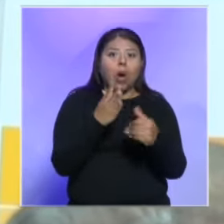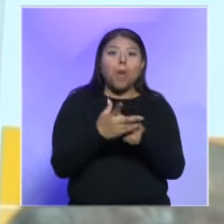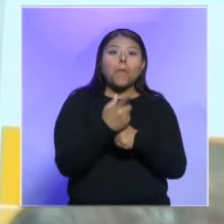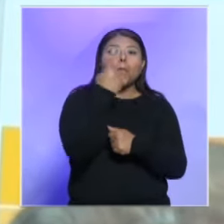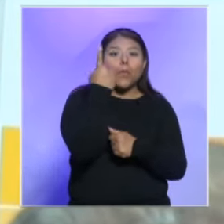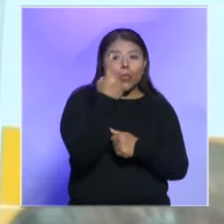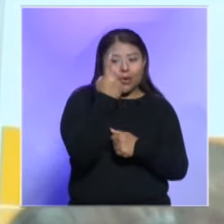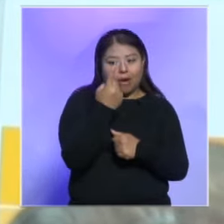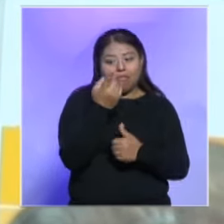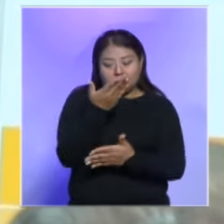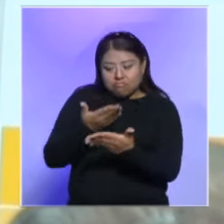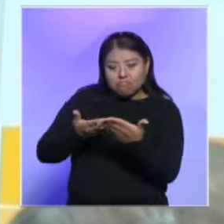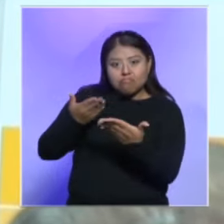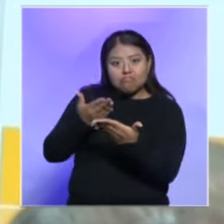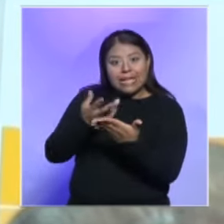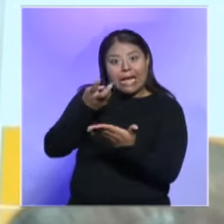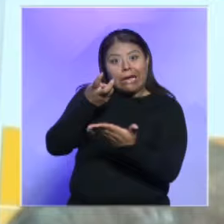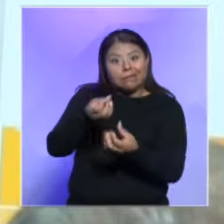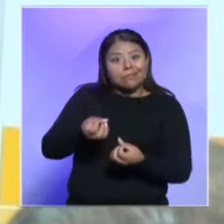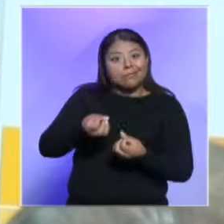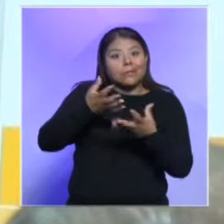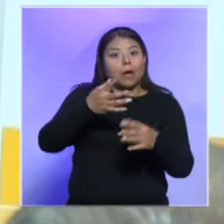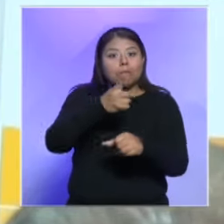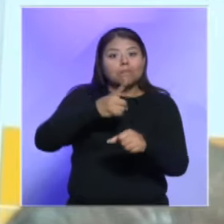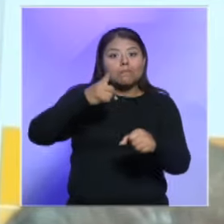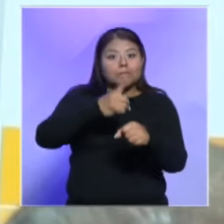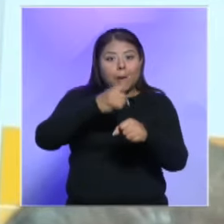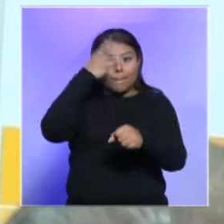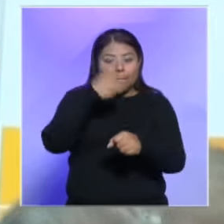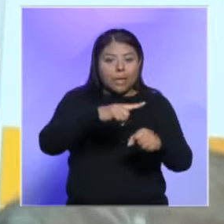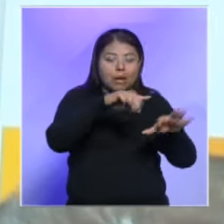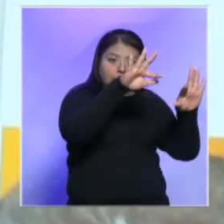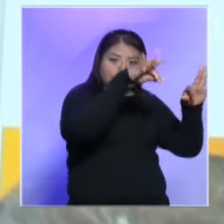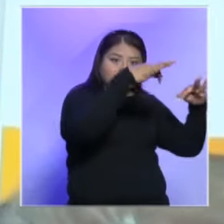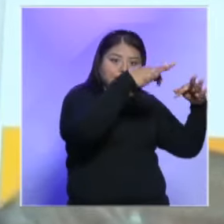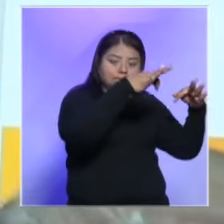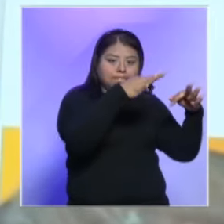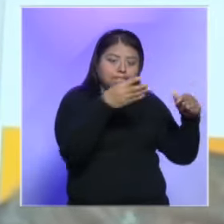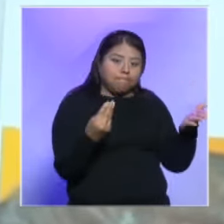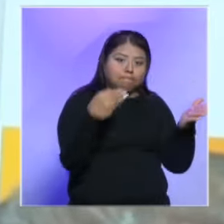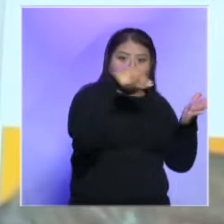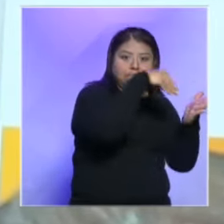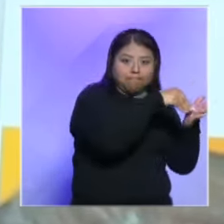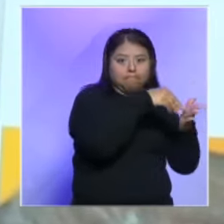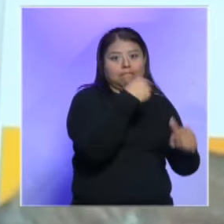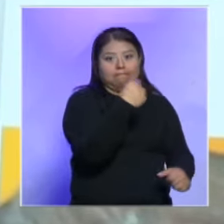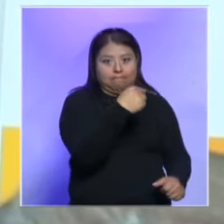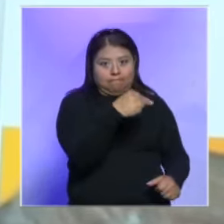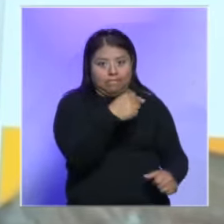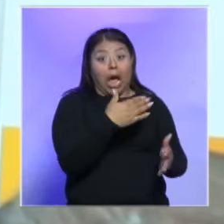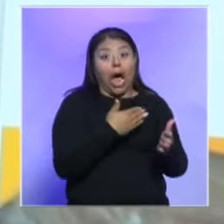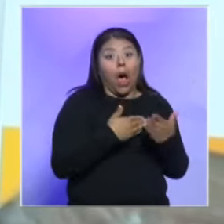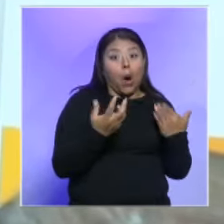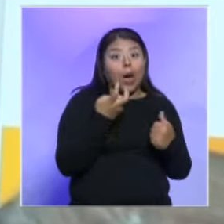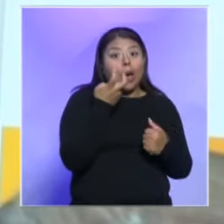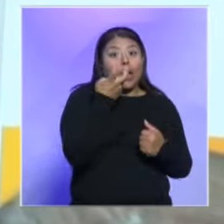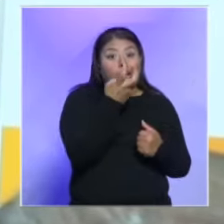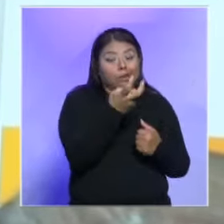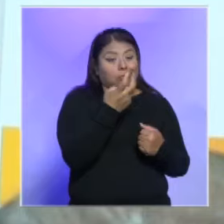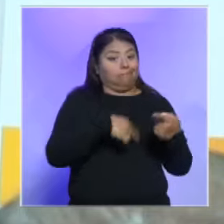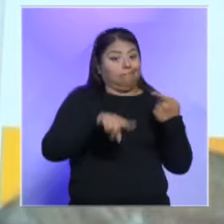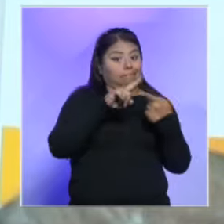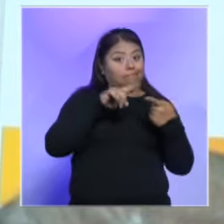te lleva a estar en una boleta. Primero, pues por un partido político y por este apoyo, o la segunda, por la vía independiente que